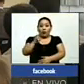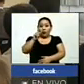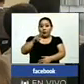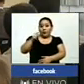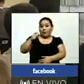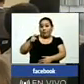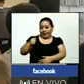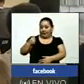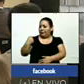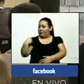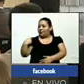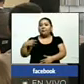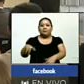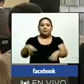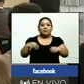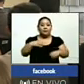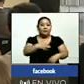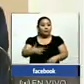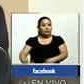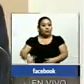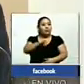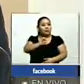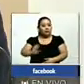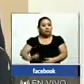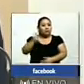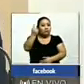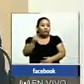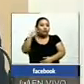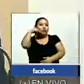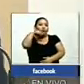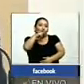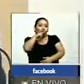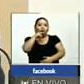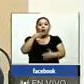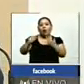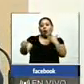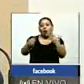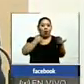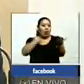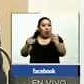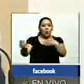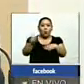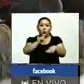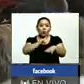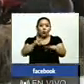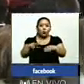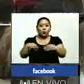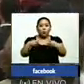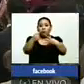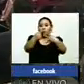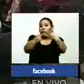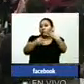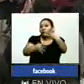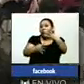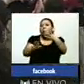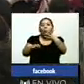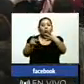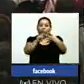meses del cargo como presidente de El Salvador, Nayib Bukele emitió sus primeros vetos ejecutivos por